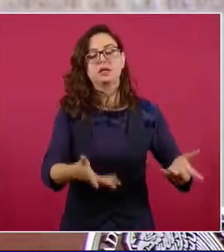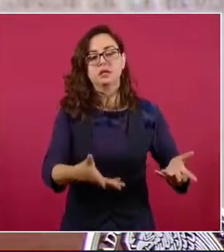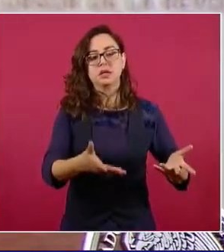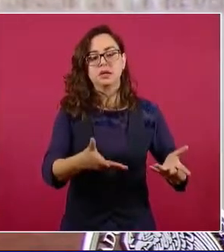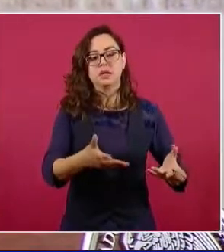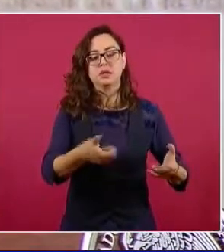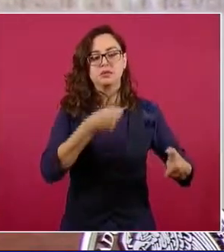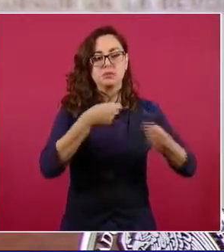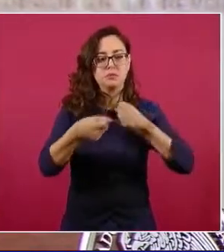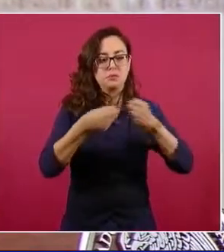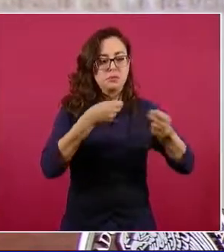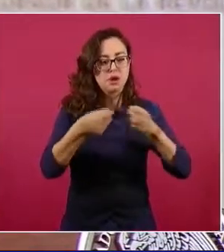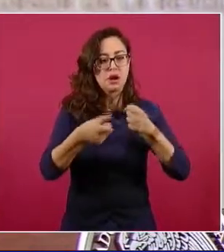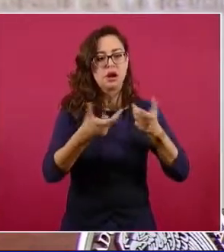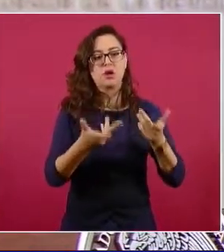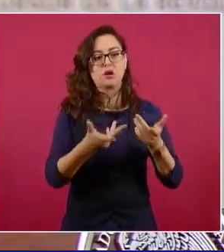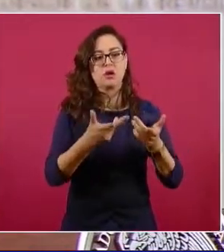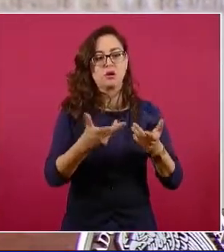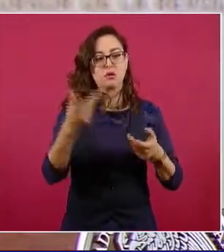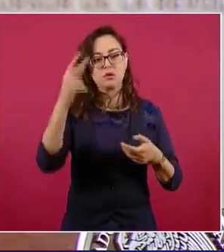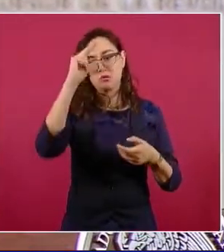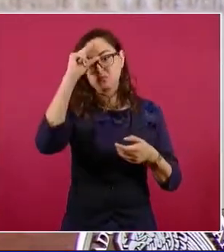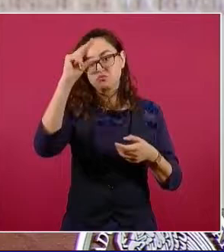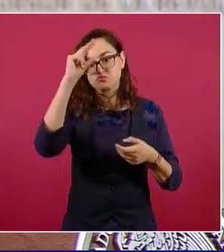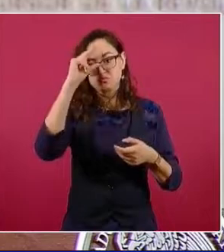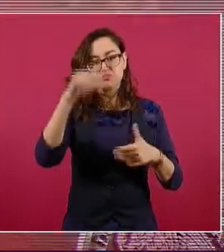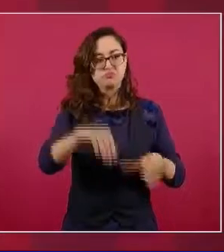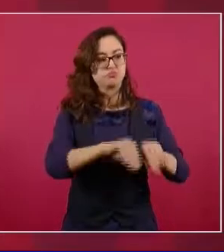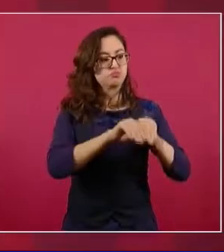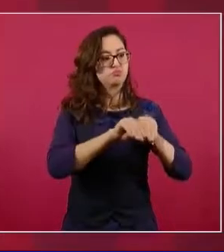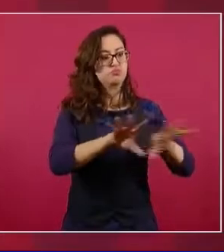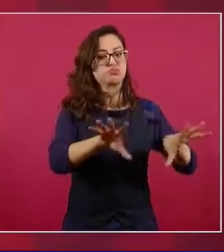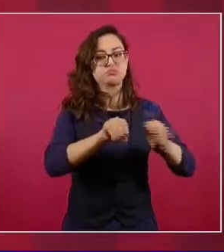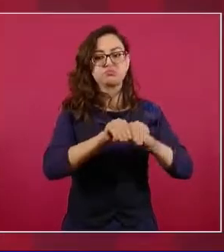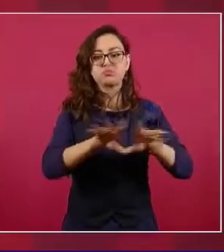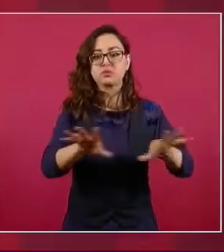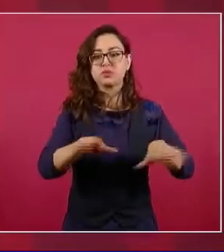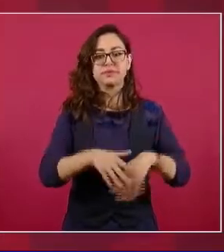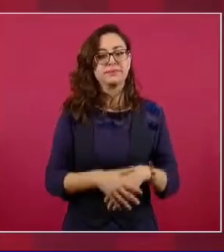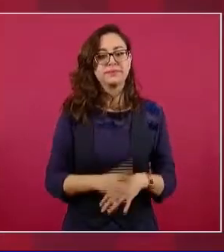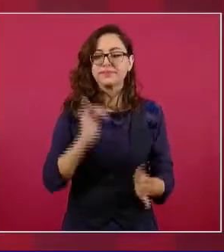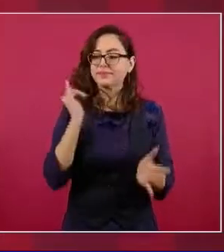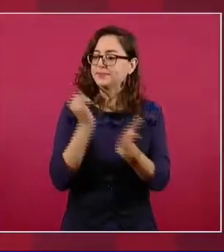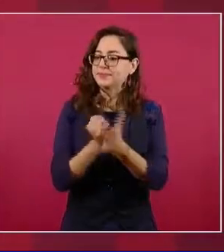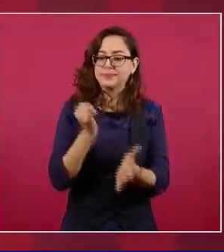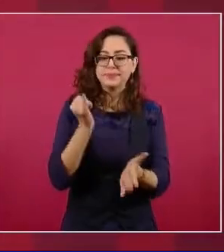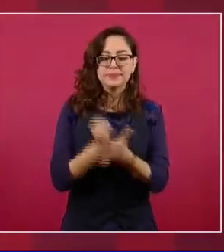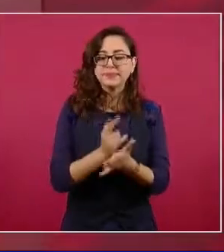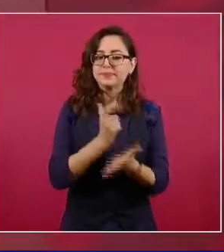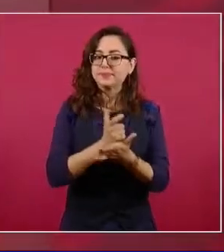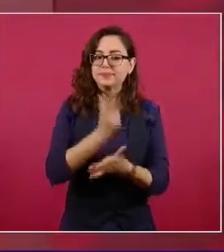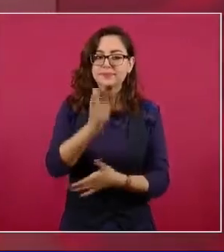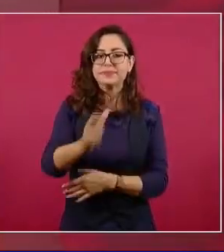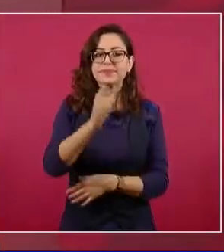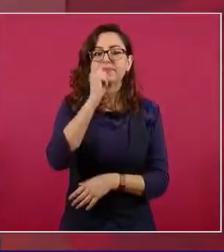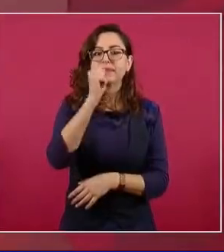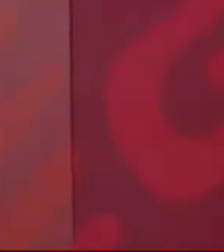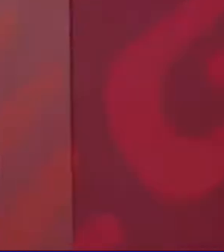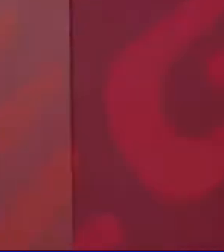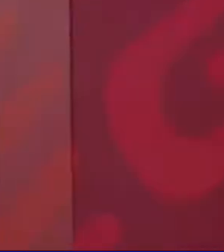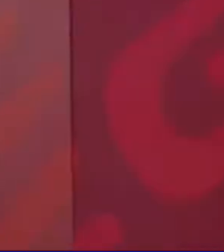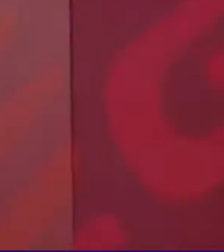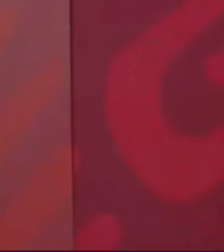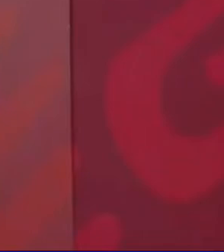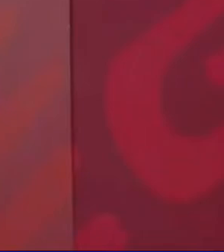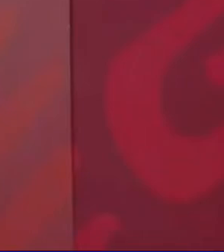informadores, con honrosas excepciones, hablando de que el problema fiscal de México